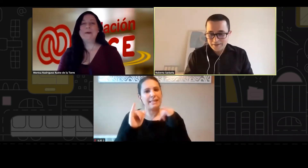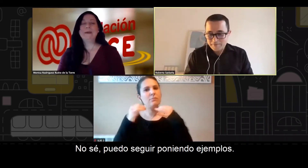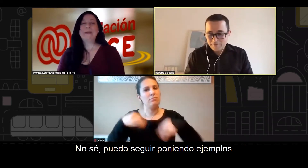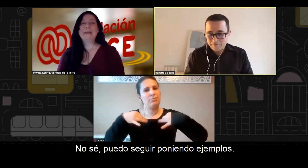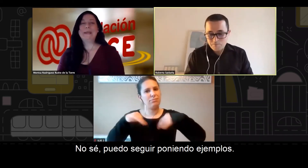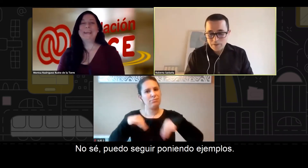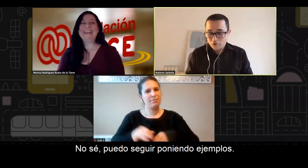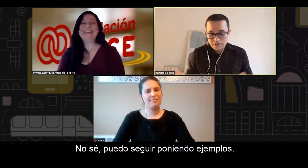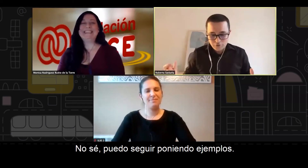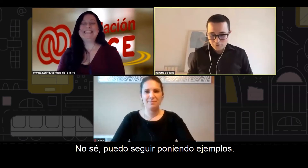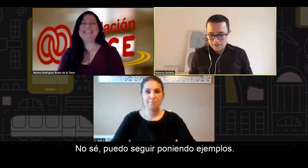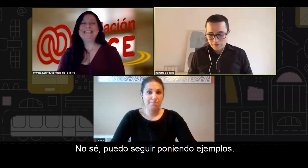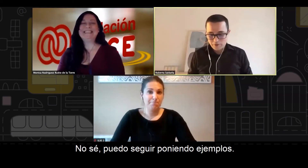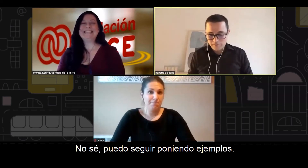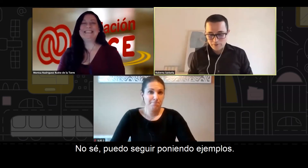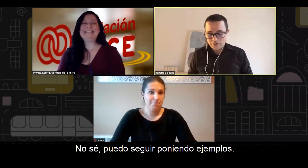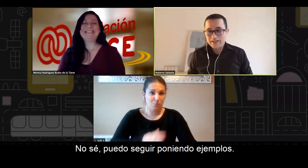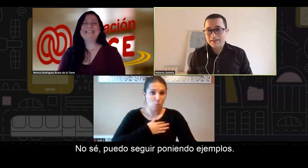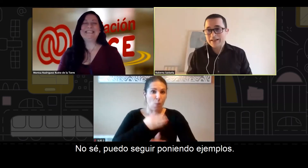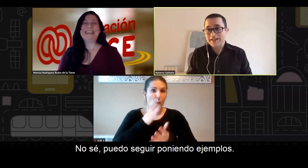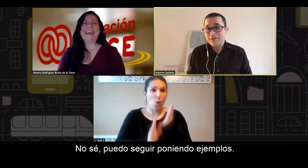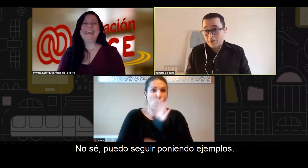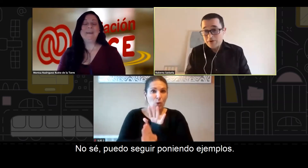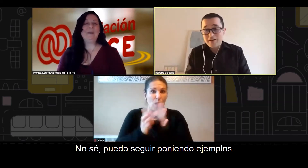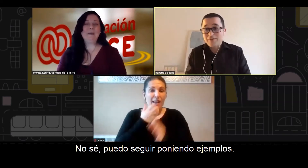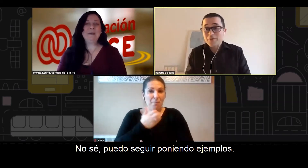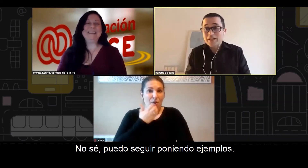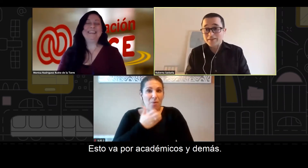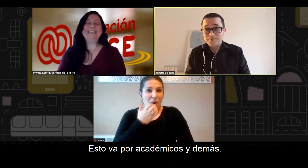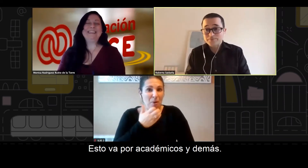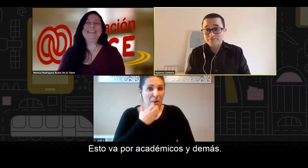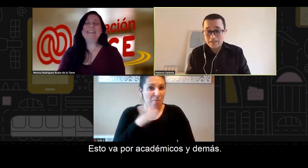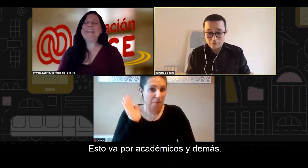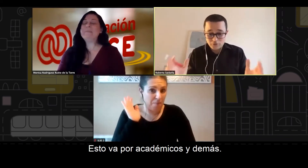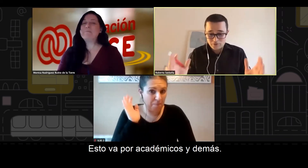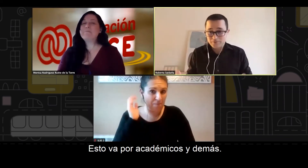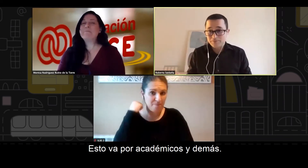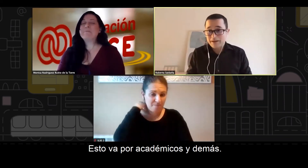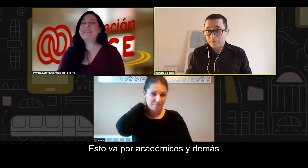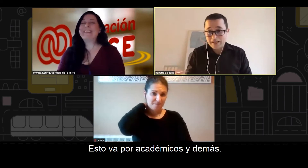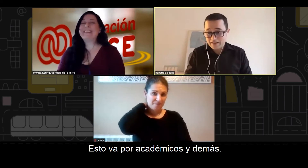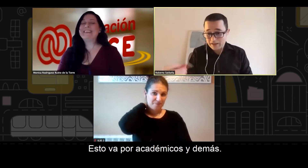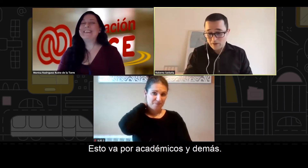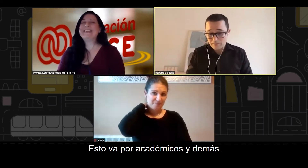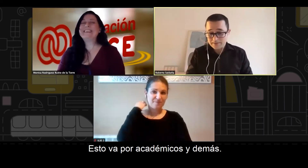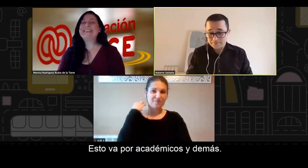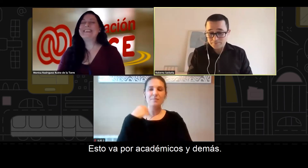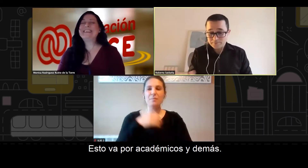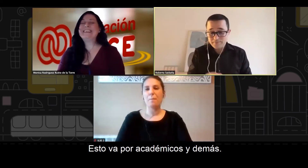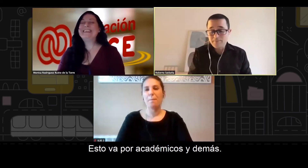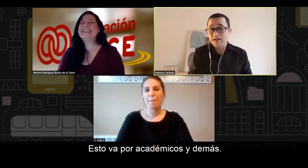Y no sé, yo puedo seguir poniendo ejemplos. La única dificultad, y esto va por académicos y demás,